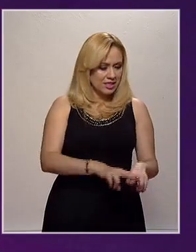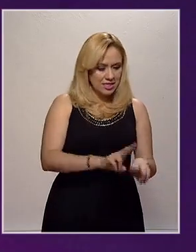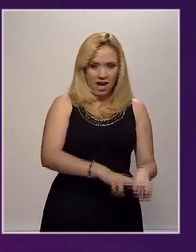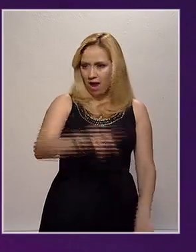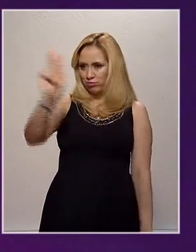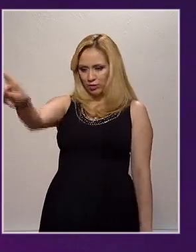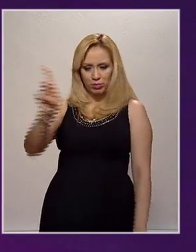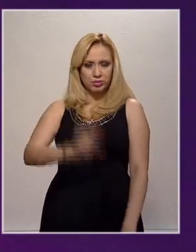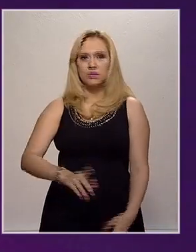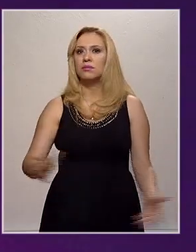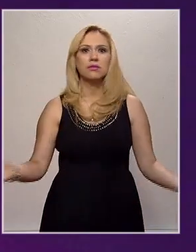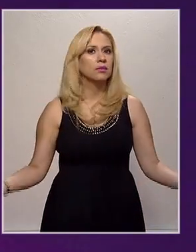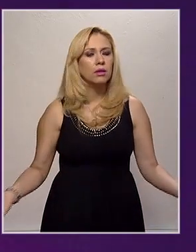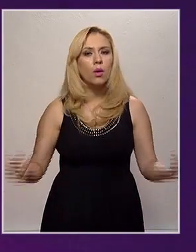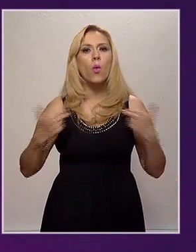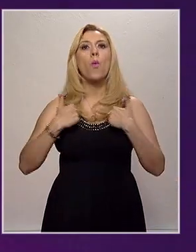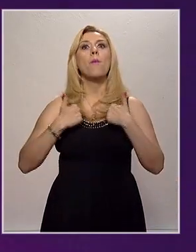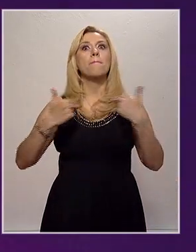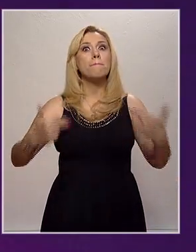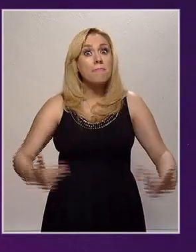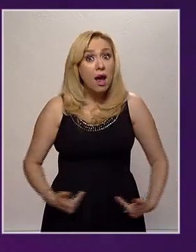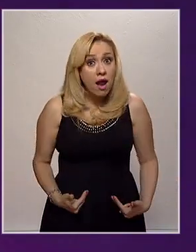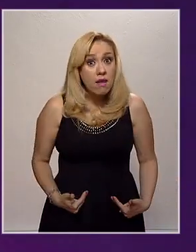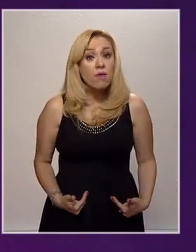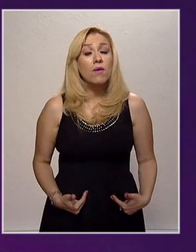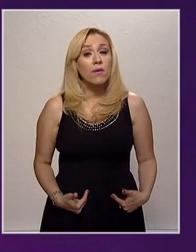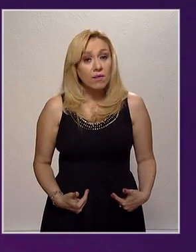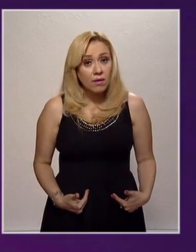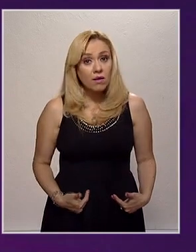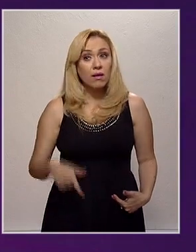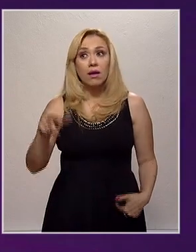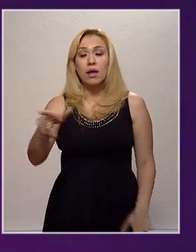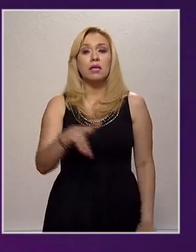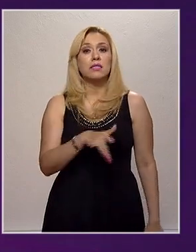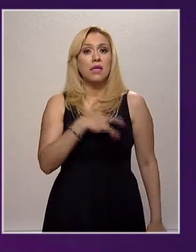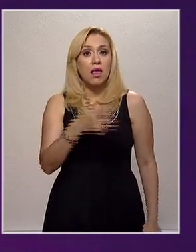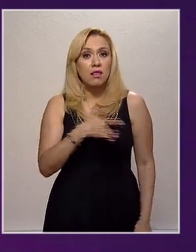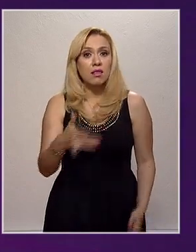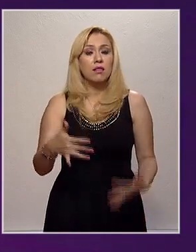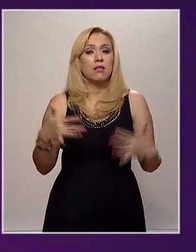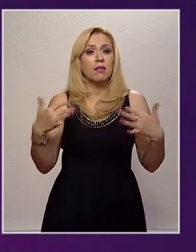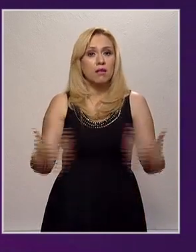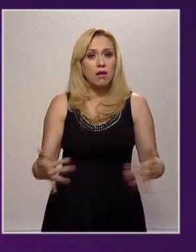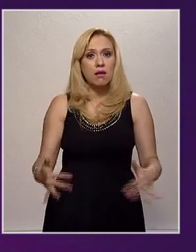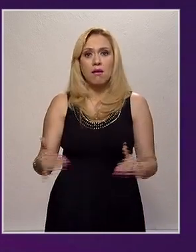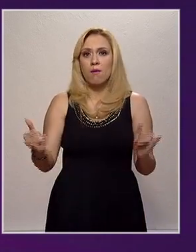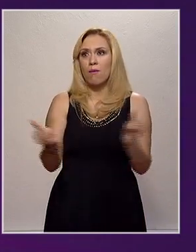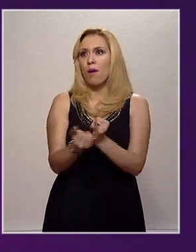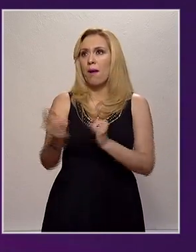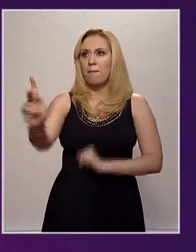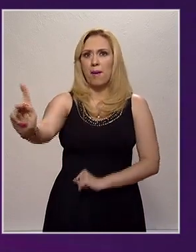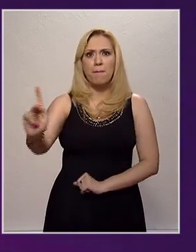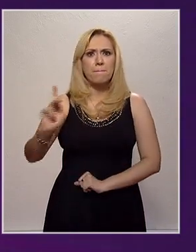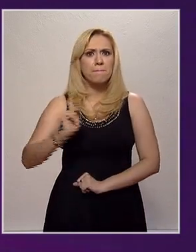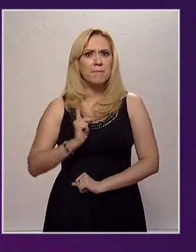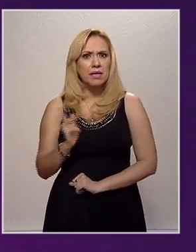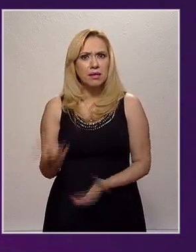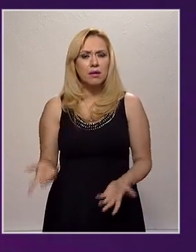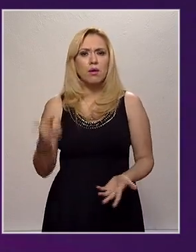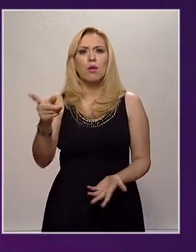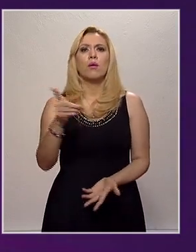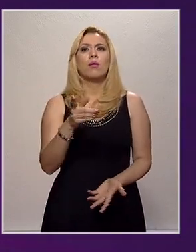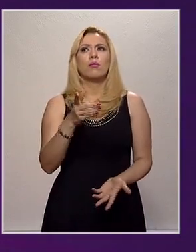sino que no se reconoce como humano porque no se reconozca que tenga capacidades fundamentales como